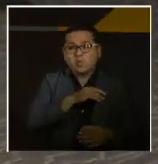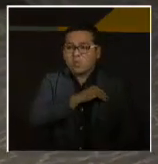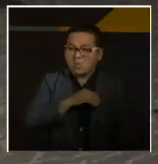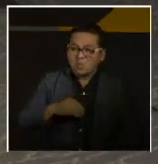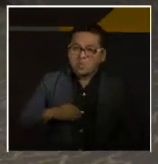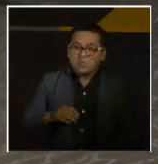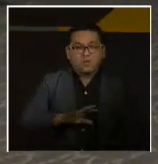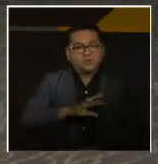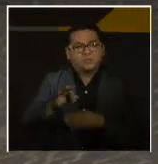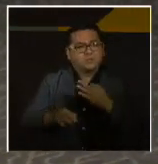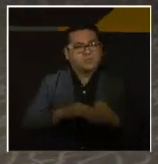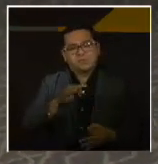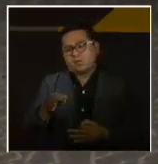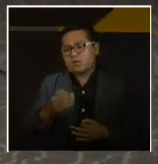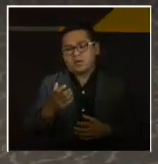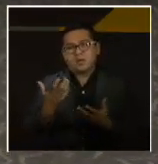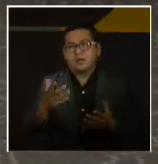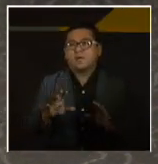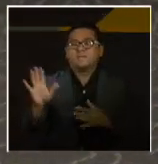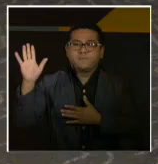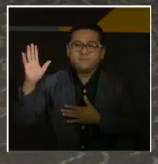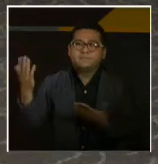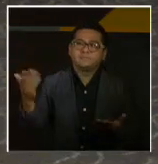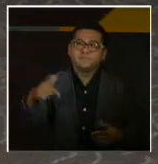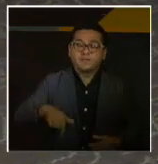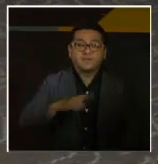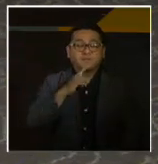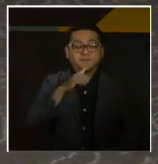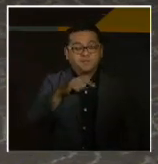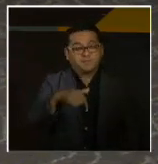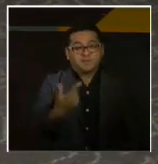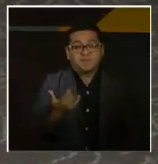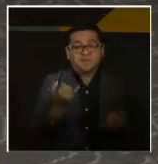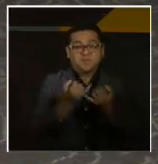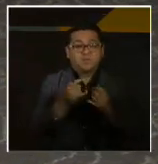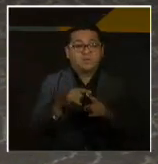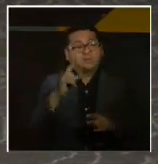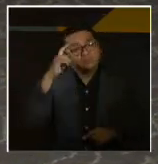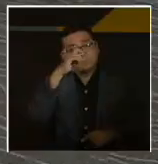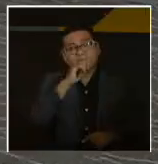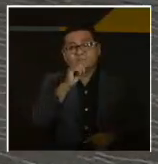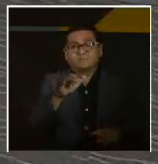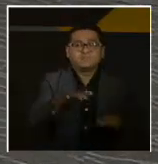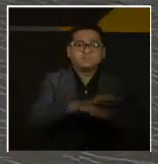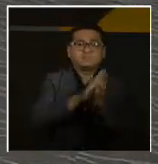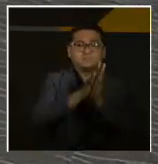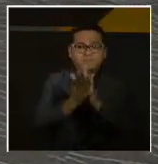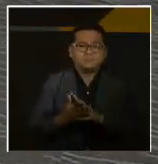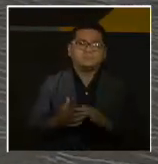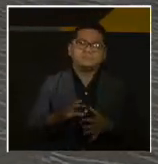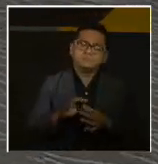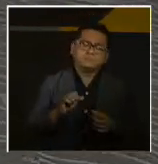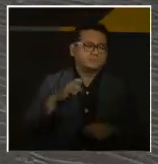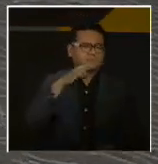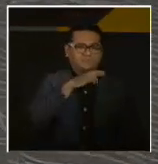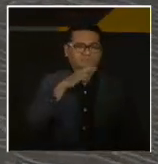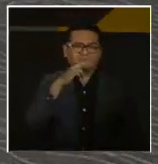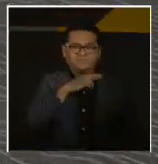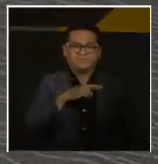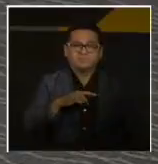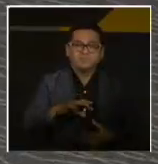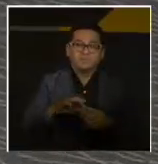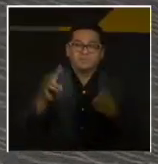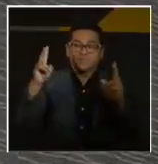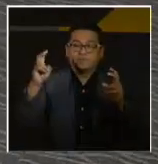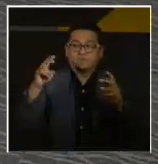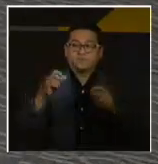cumplido prácticamente todas las promesas de campaña que hicimos, pero también hay situaciones que van cambiando, y les voy a contar rápidamente, por ejemplo,